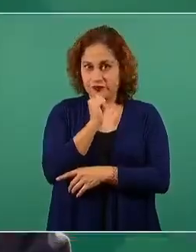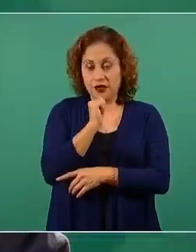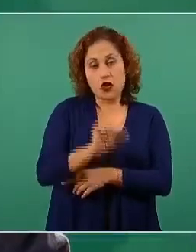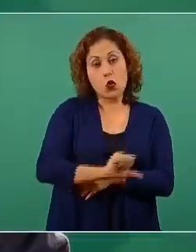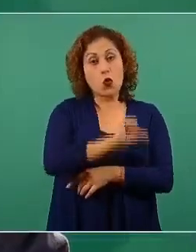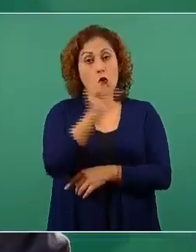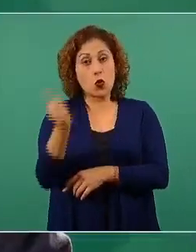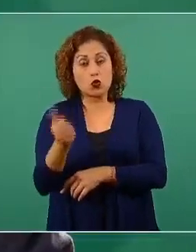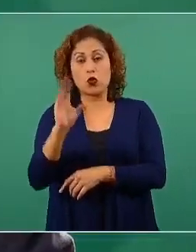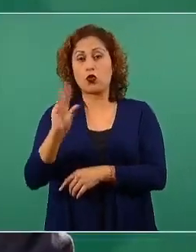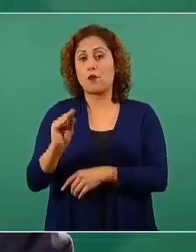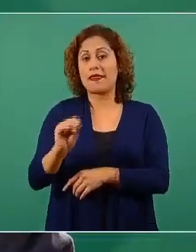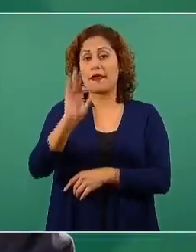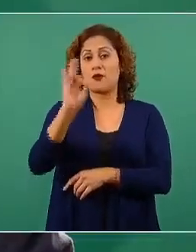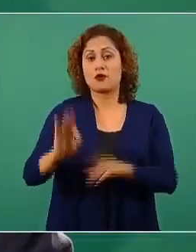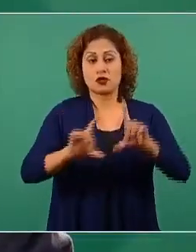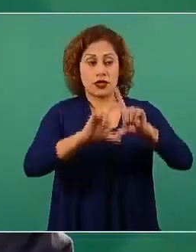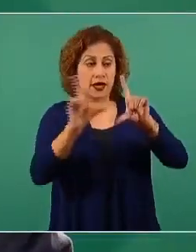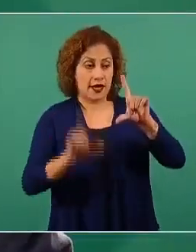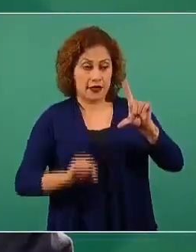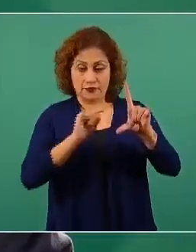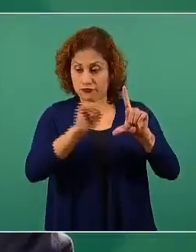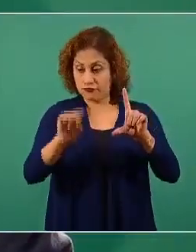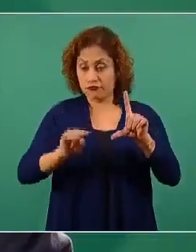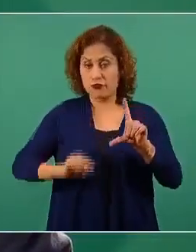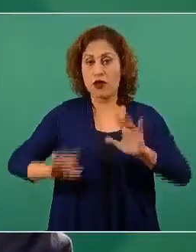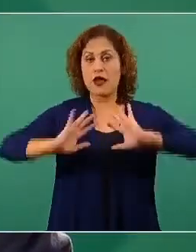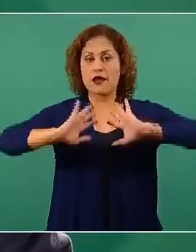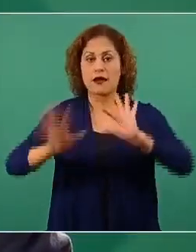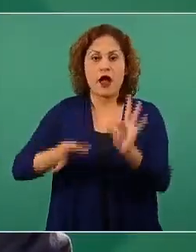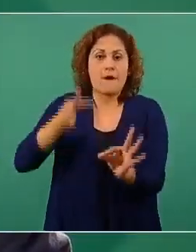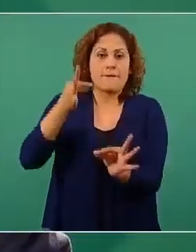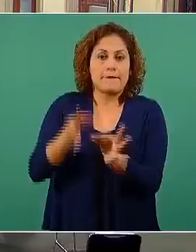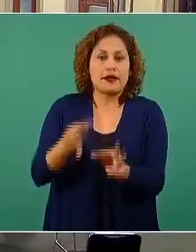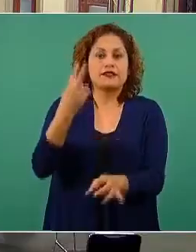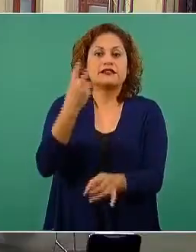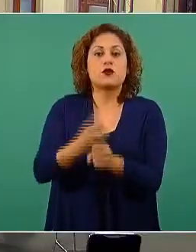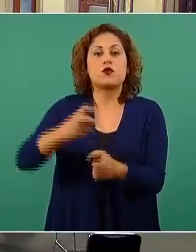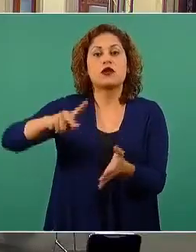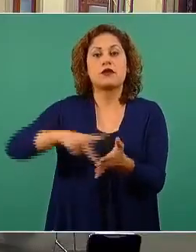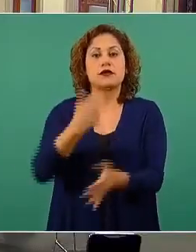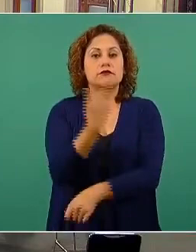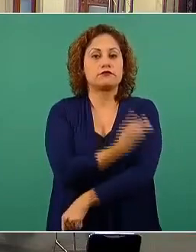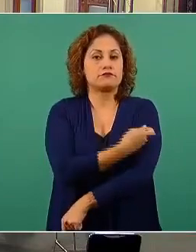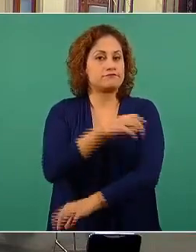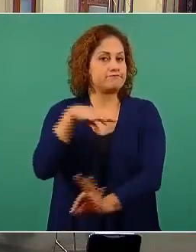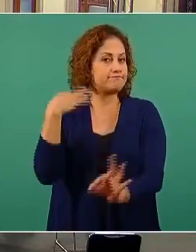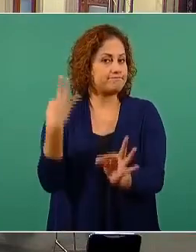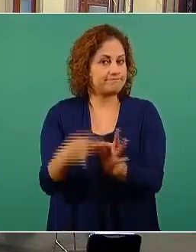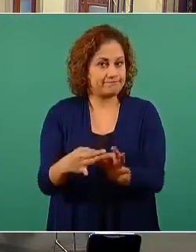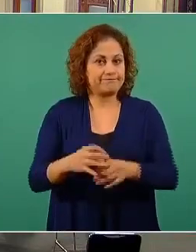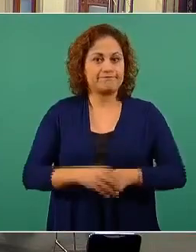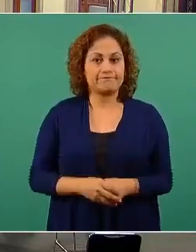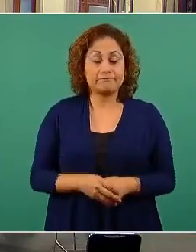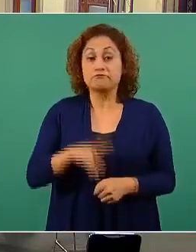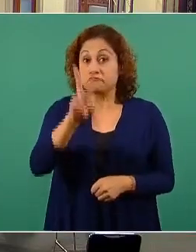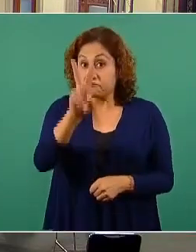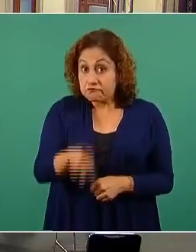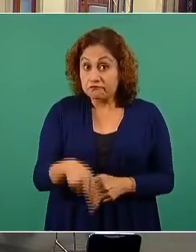territorio está ya cubierto con la segunda dosis para personas adultas mayores. Estamos avanzando muy